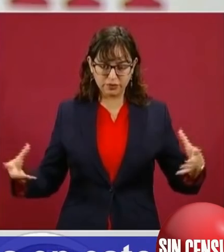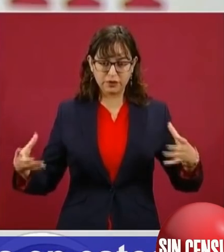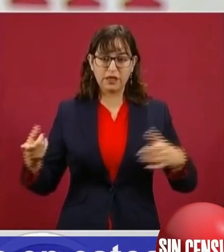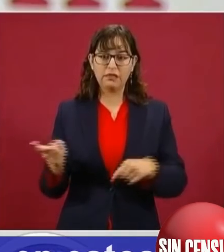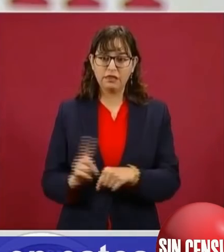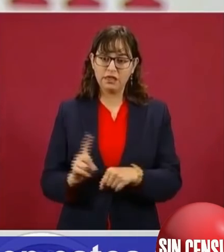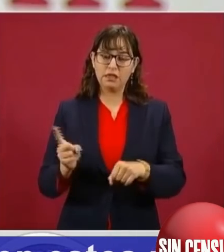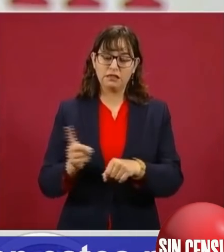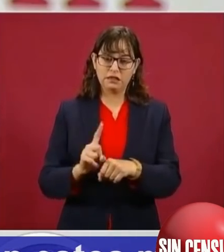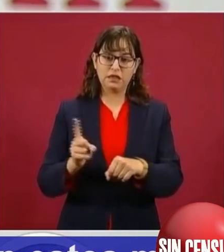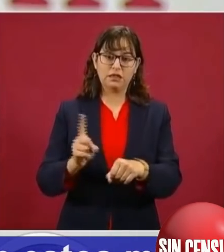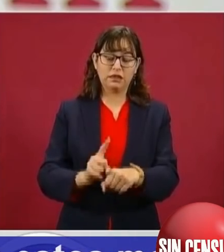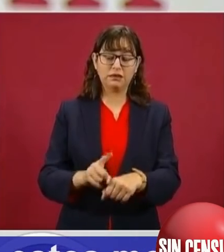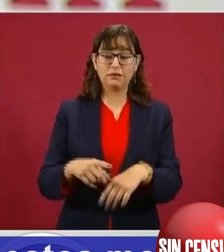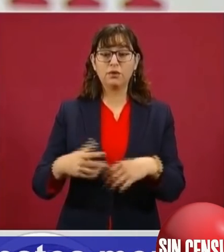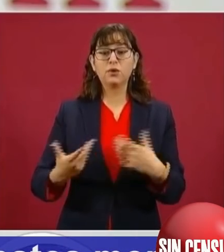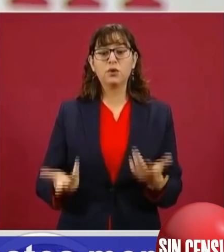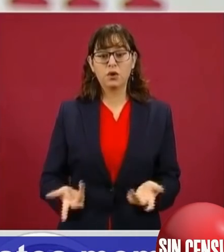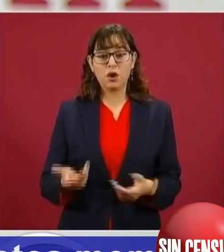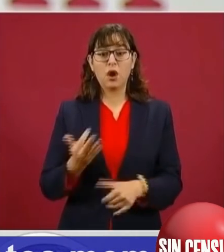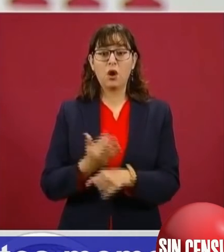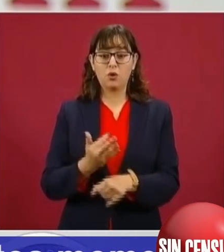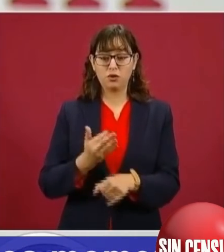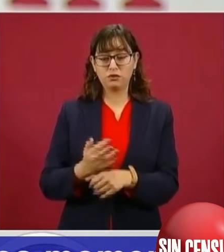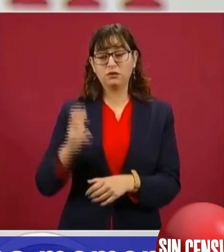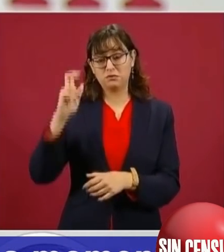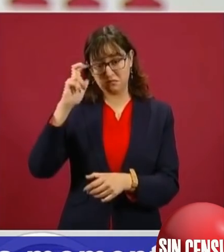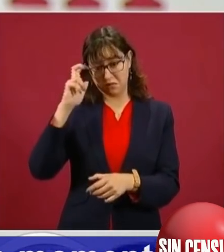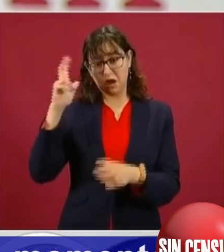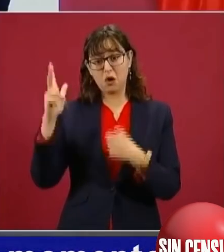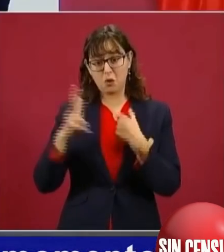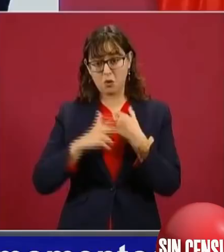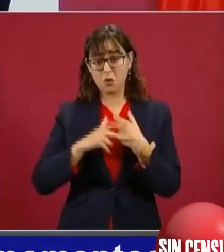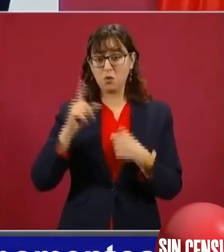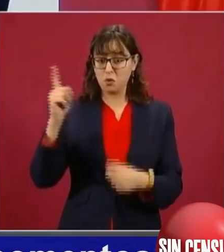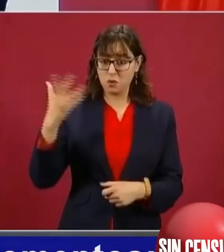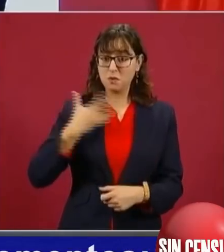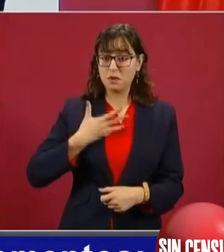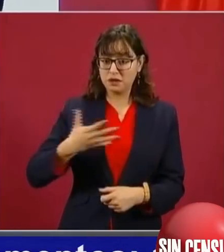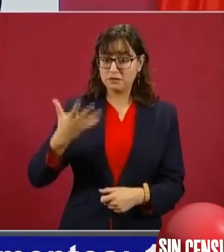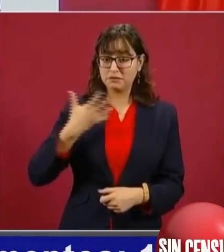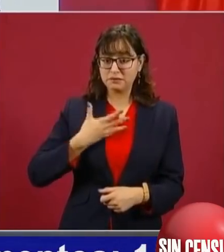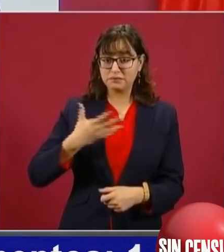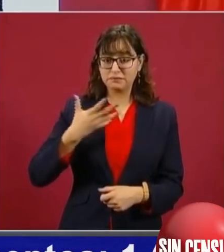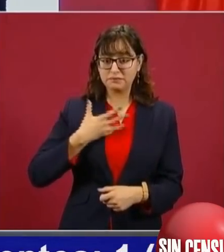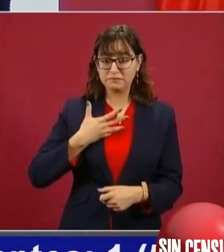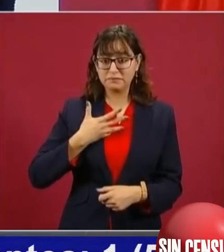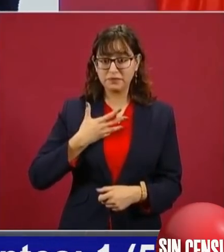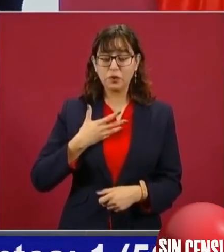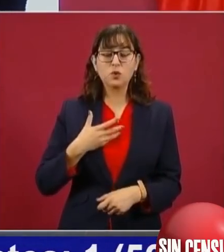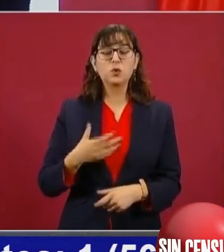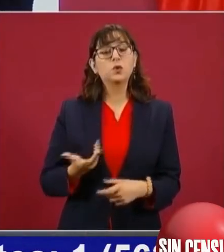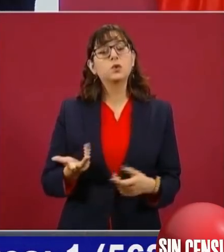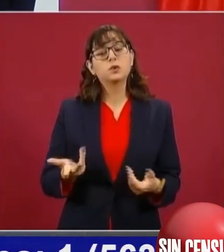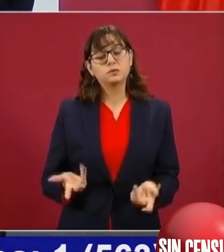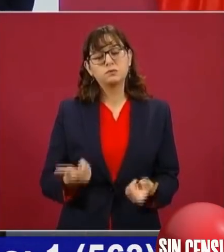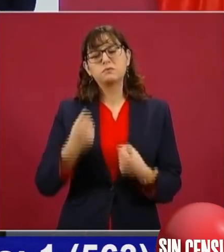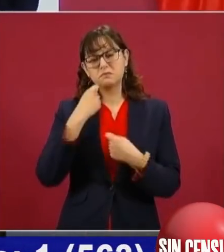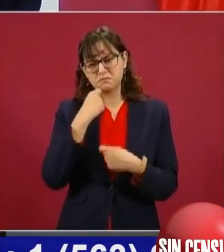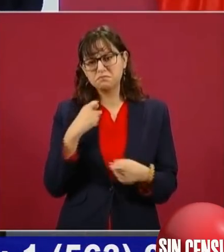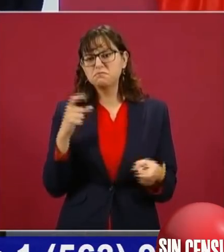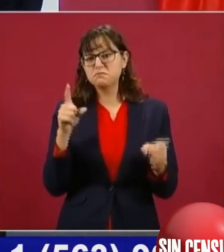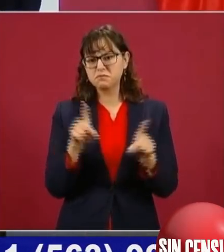cada día. Esta situación vive Europa Occidental y es algo que fue contemplado